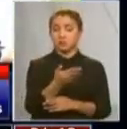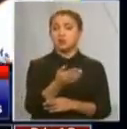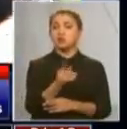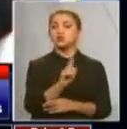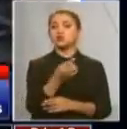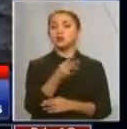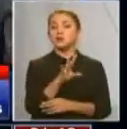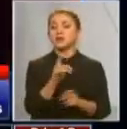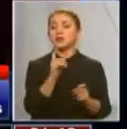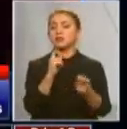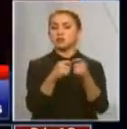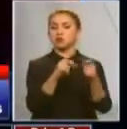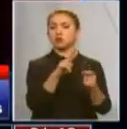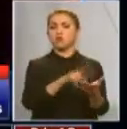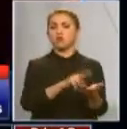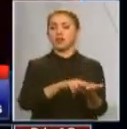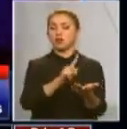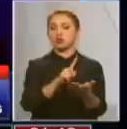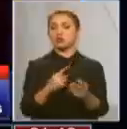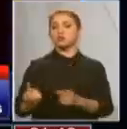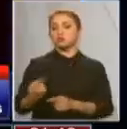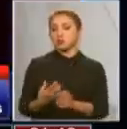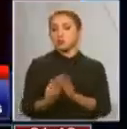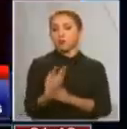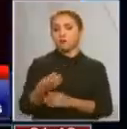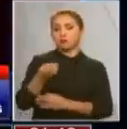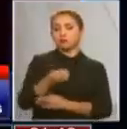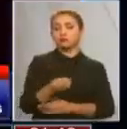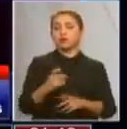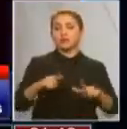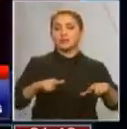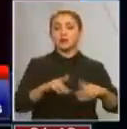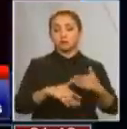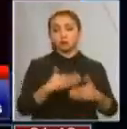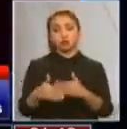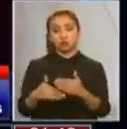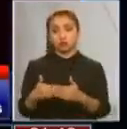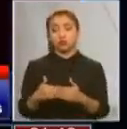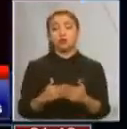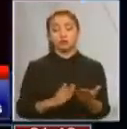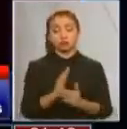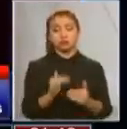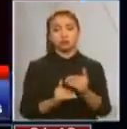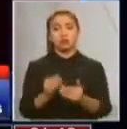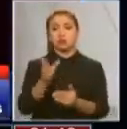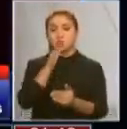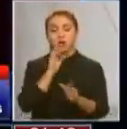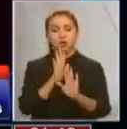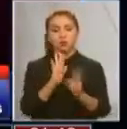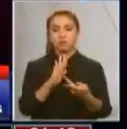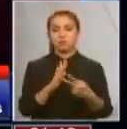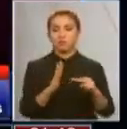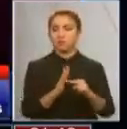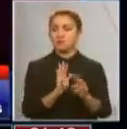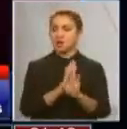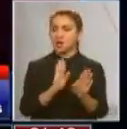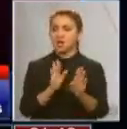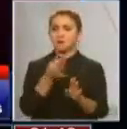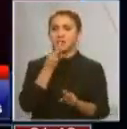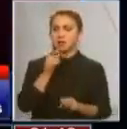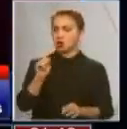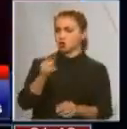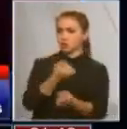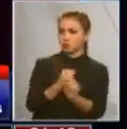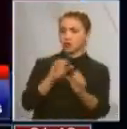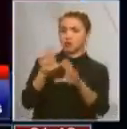se lo discuto. Yo venía llegando, efectivamente la oficina funcionó, la oficina anduvo, no tenía ningún problema, nadie me objetó